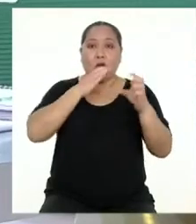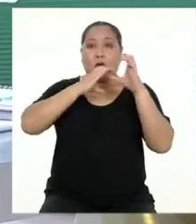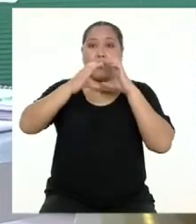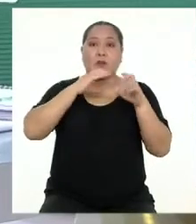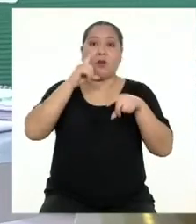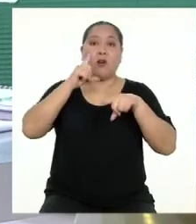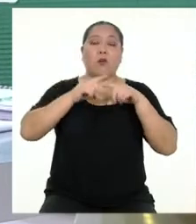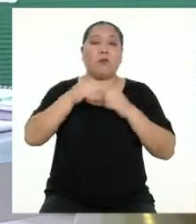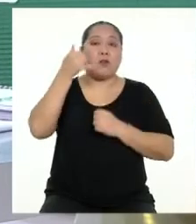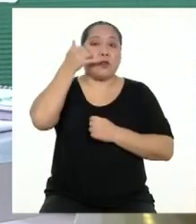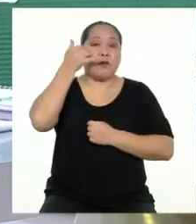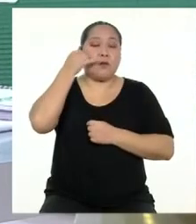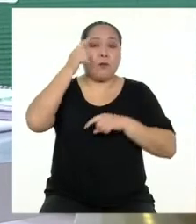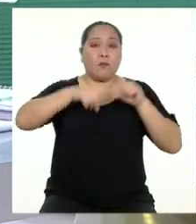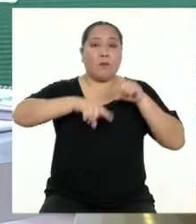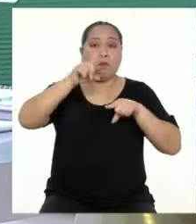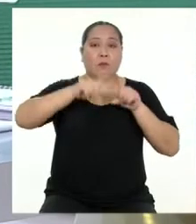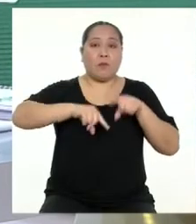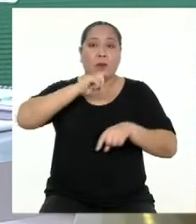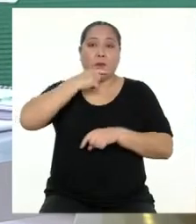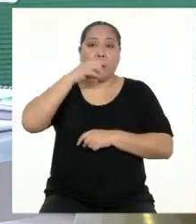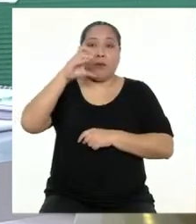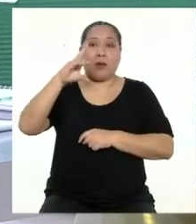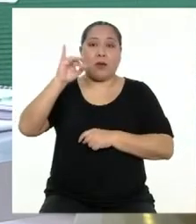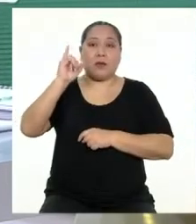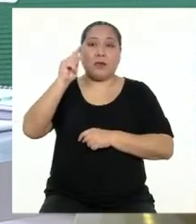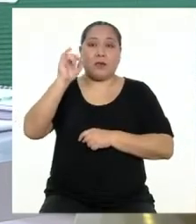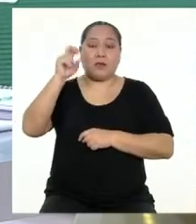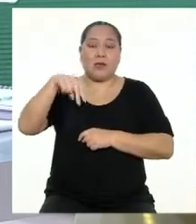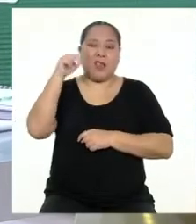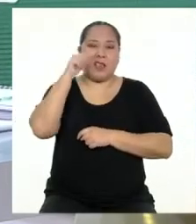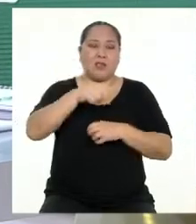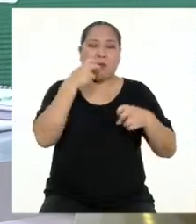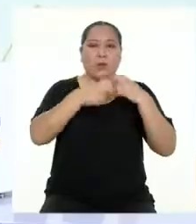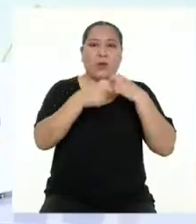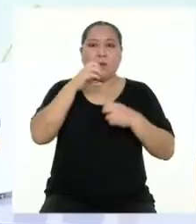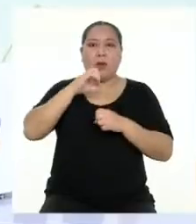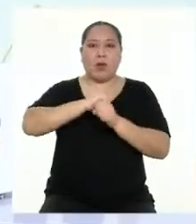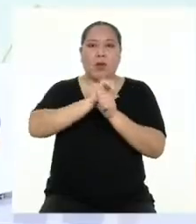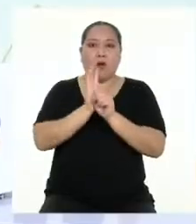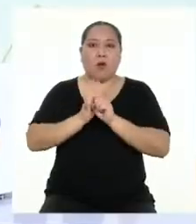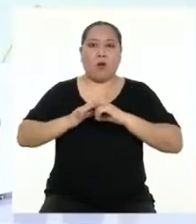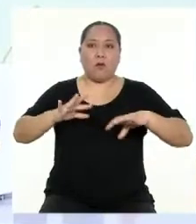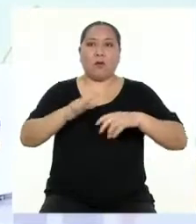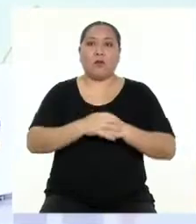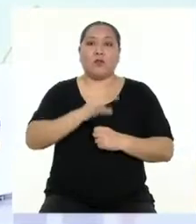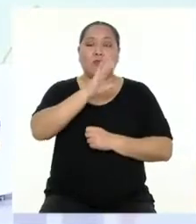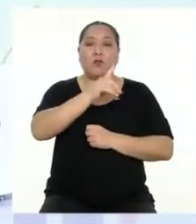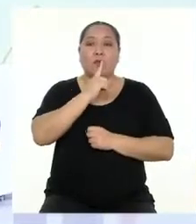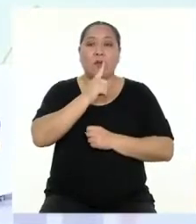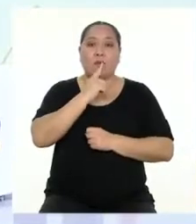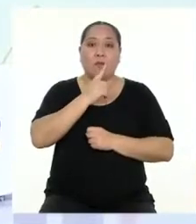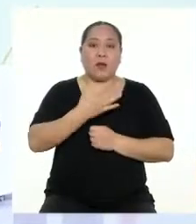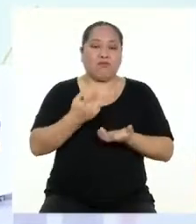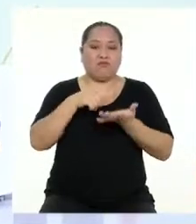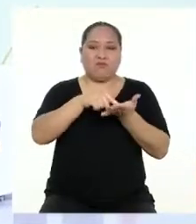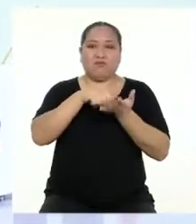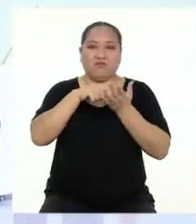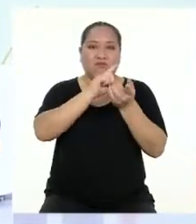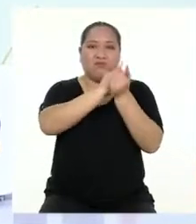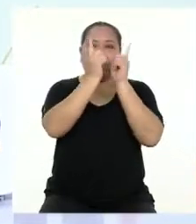con mi prima Cristina sobre la situación en su casa debido a la crisis del COVID-19. Su papá se ha visto obligado a cambiar de